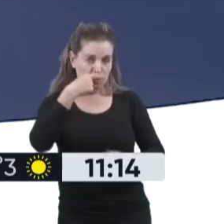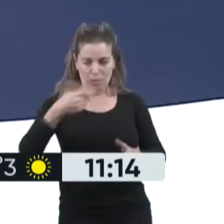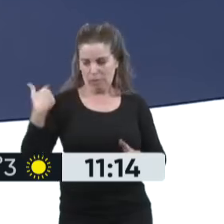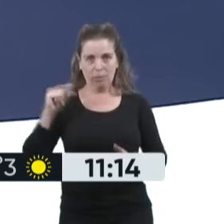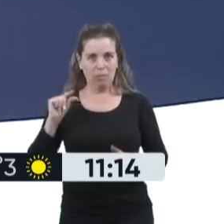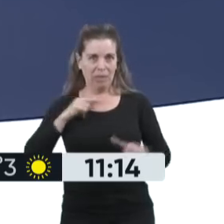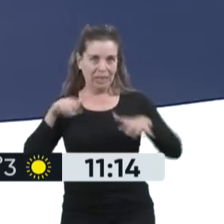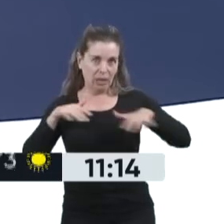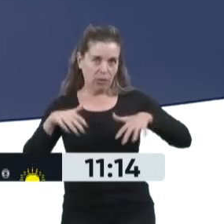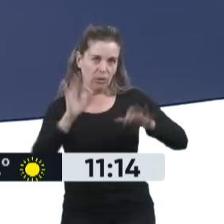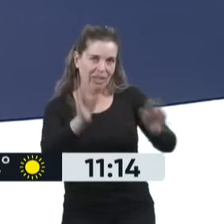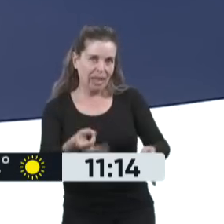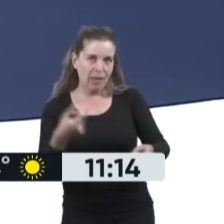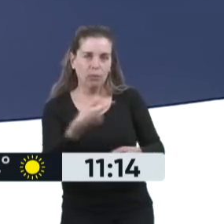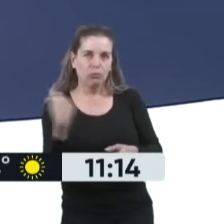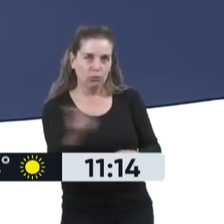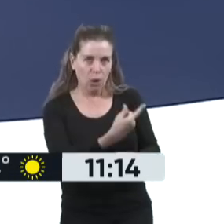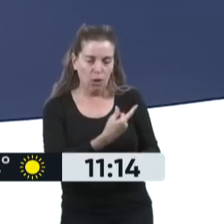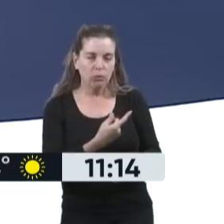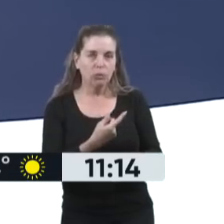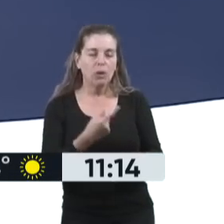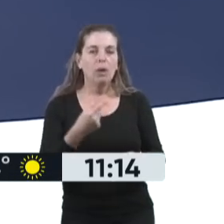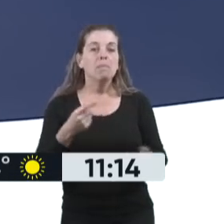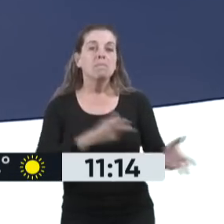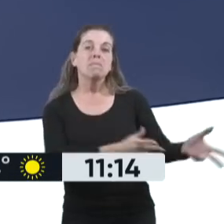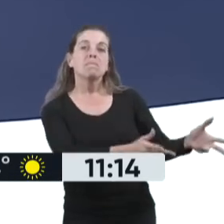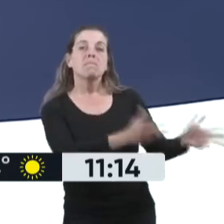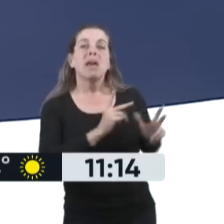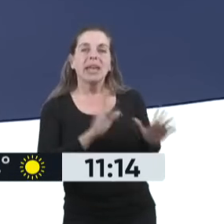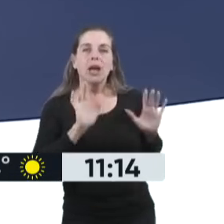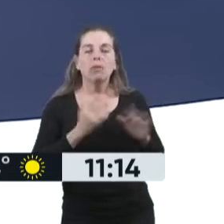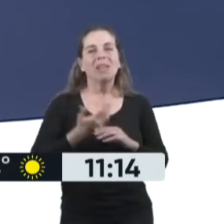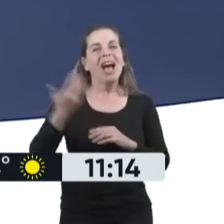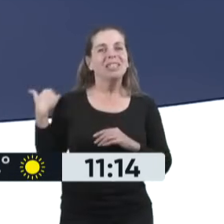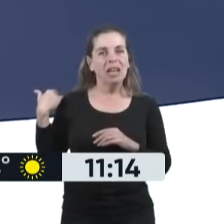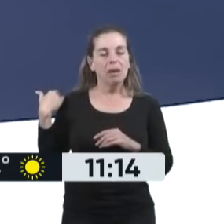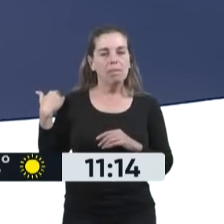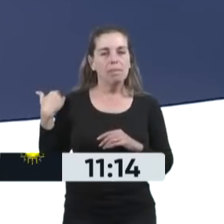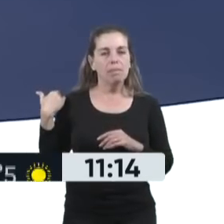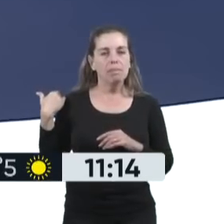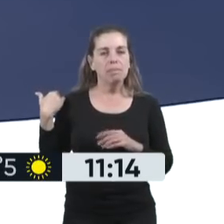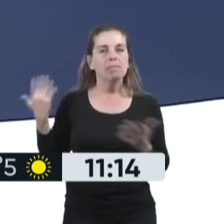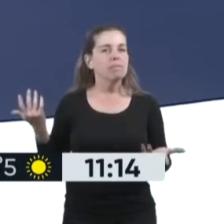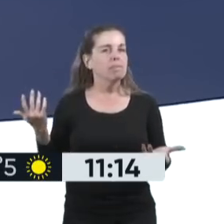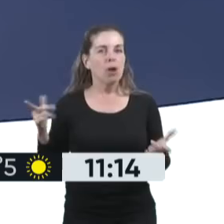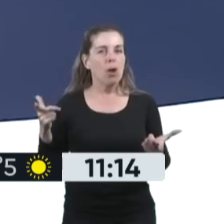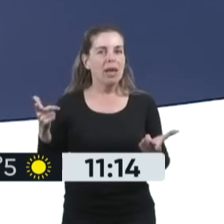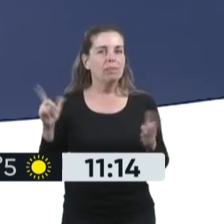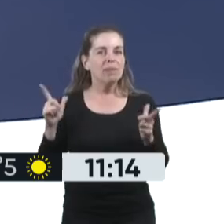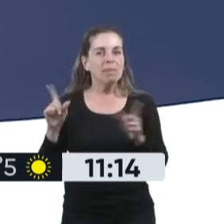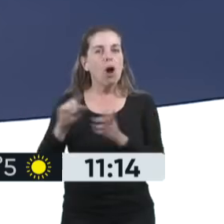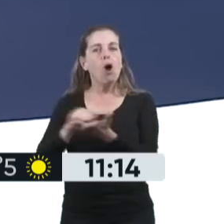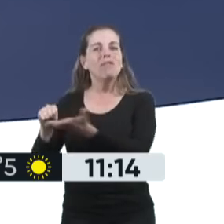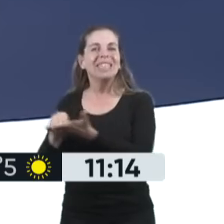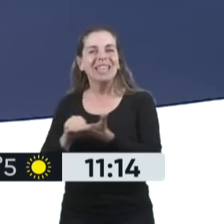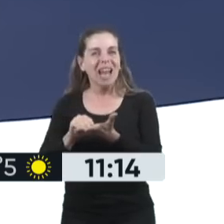no hay, supuestamente, según me dijeron, desde el día de ayer, las políticas de violencia